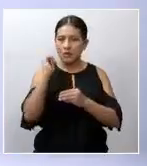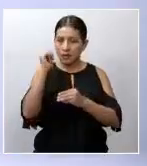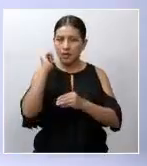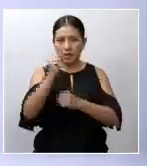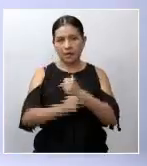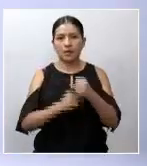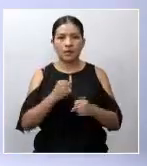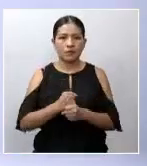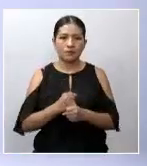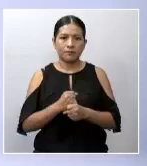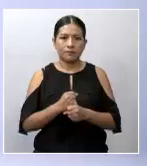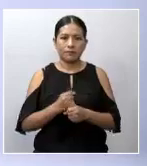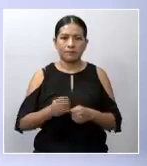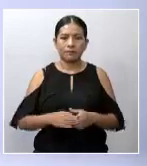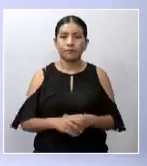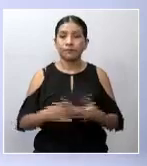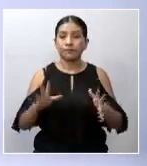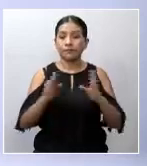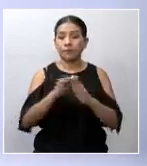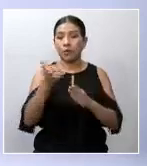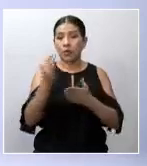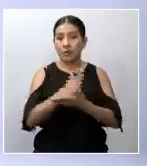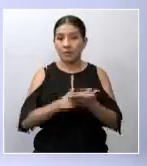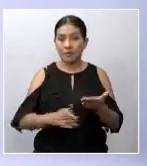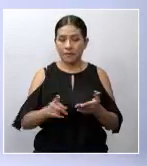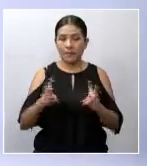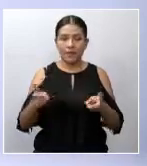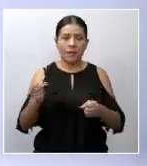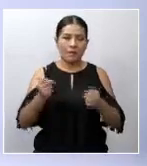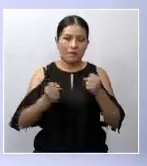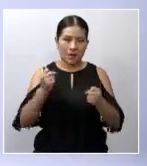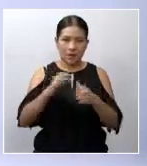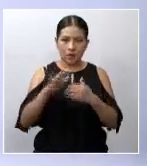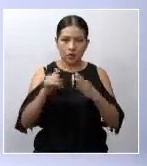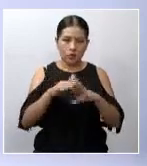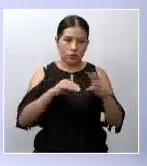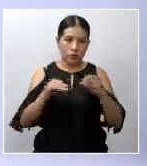Por otro lado, los planes de manejo forestal entre el gobierno nacional y empresas.